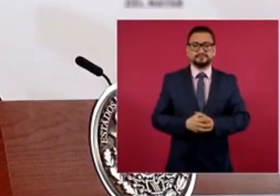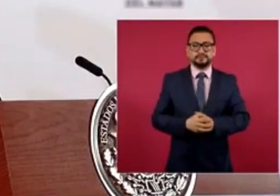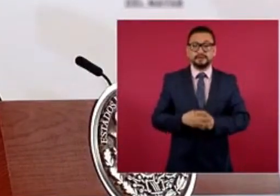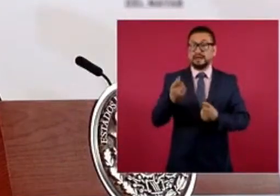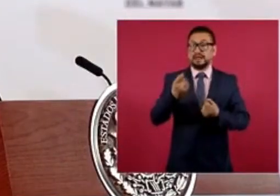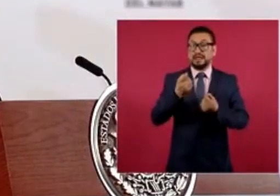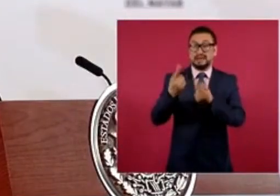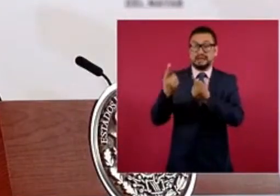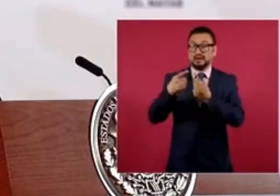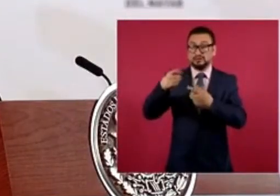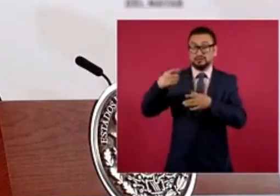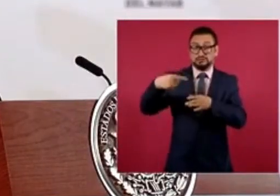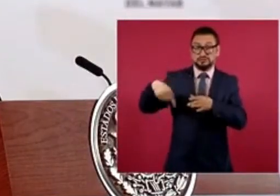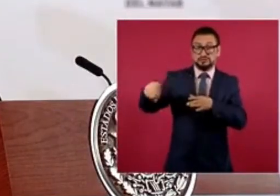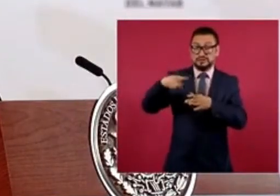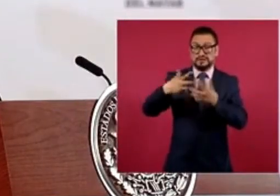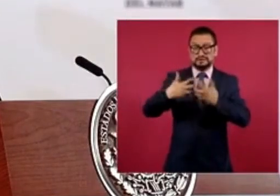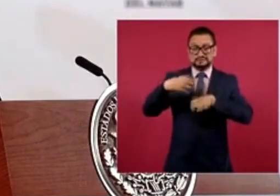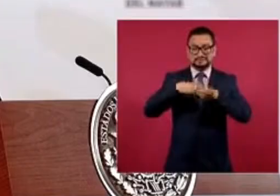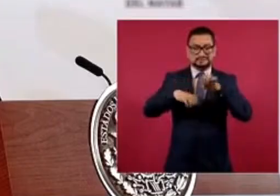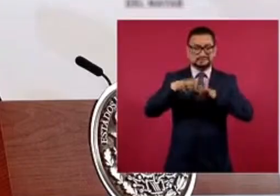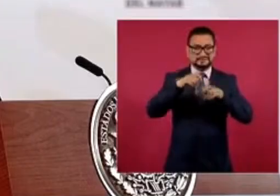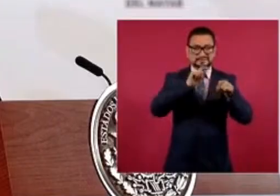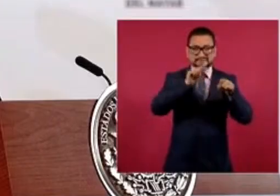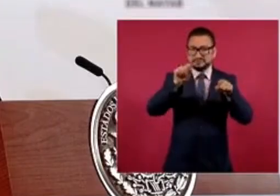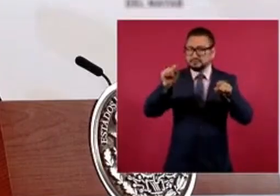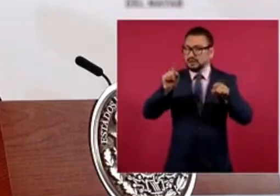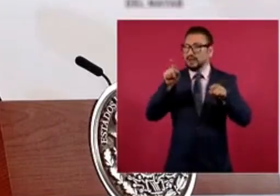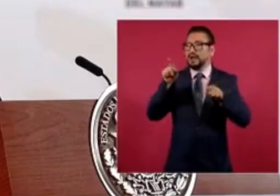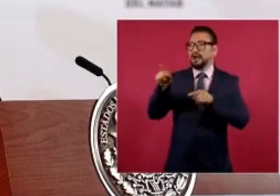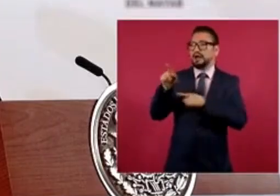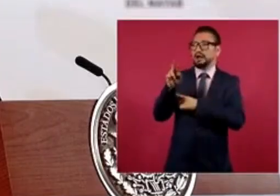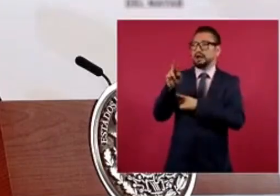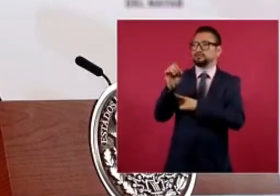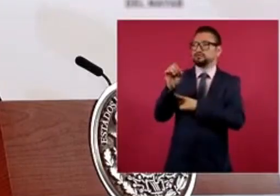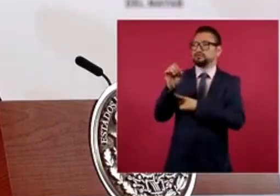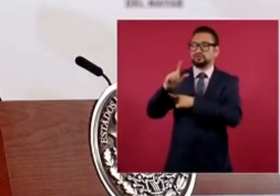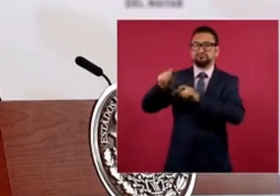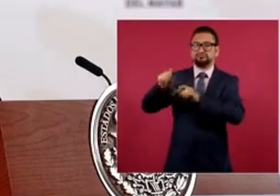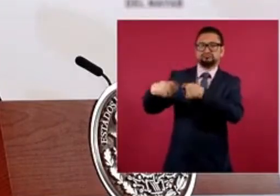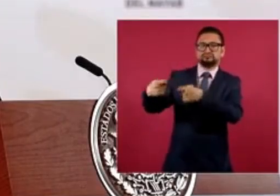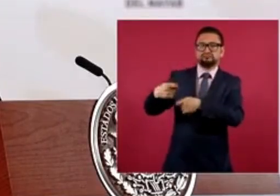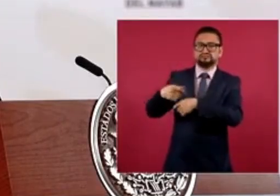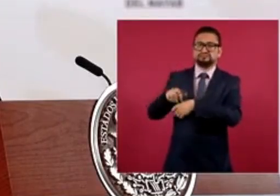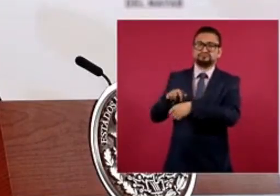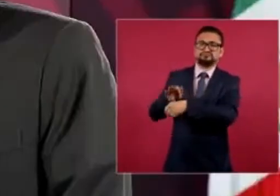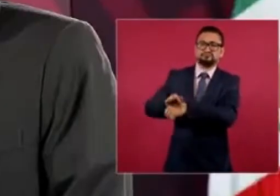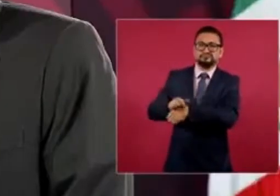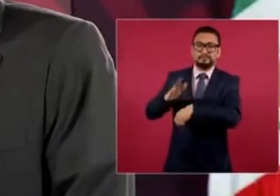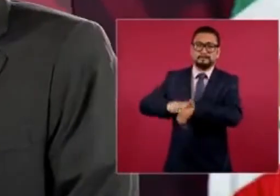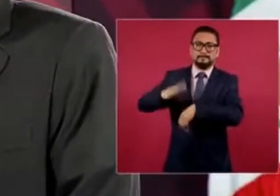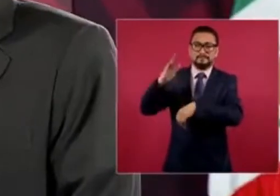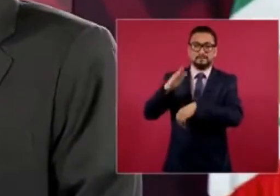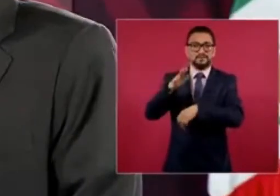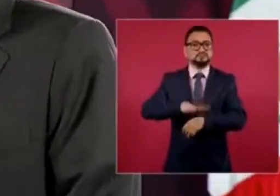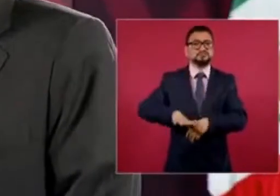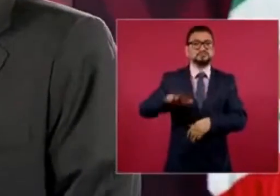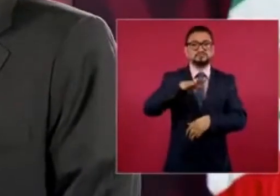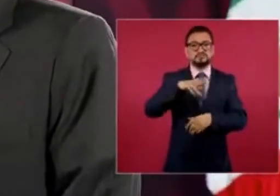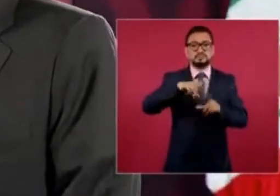ventajas para esta empresa que afectaron las finanzas públicas del